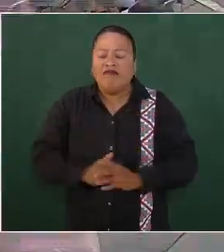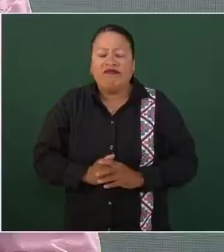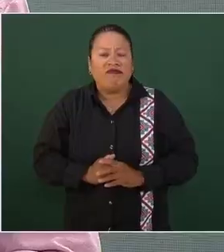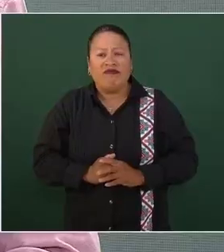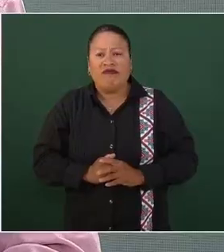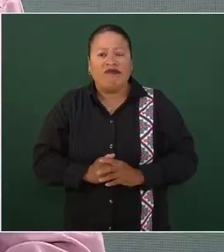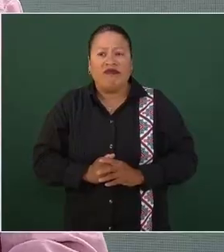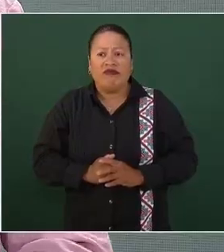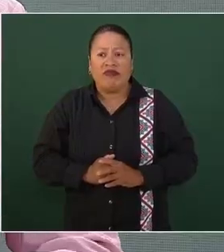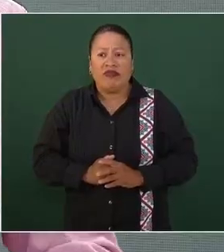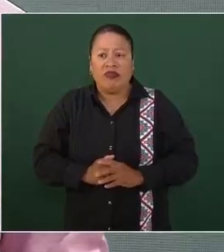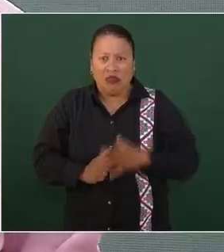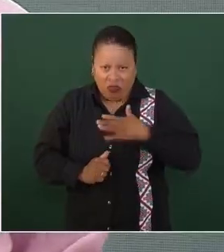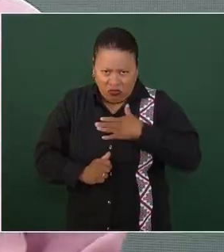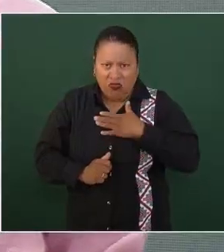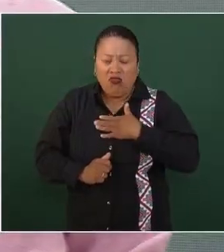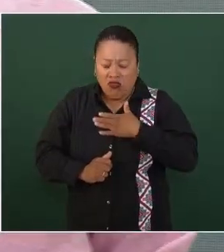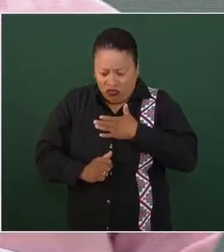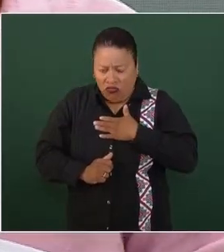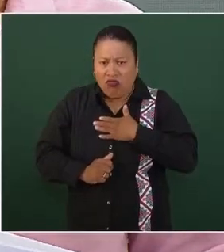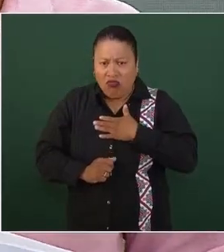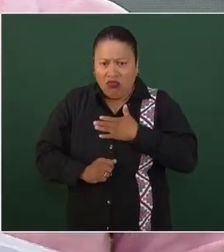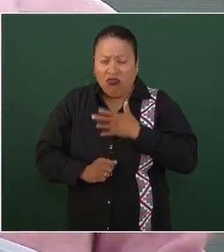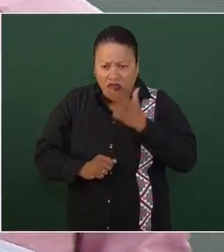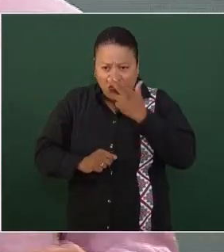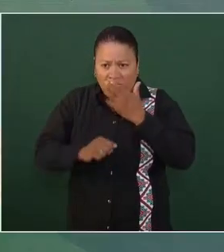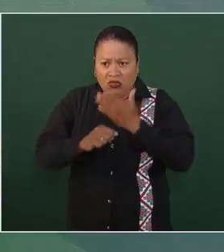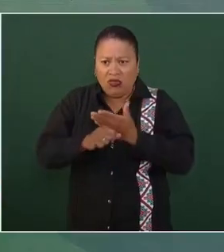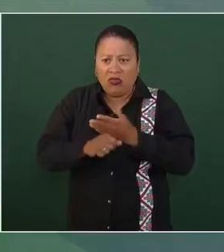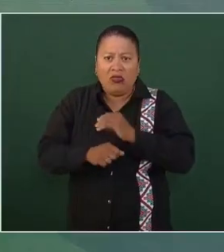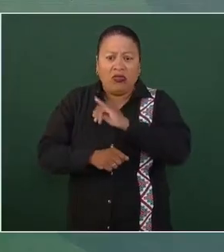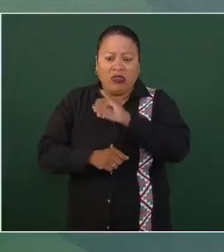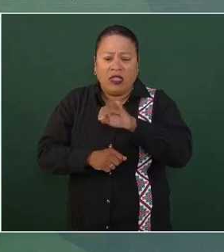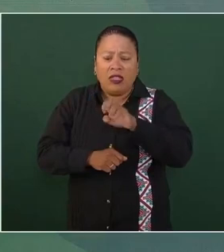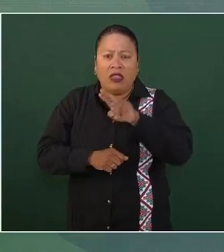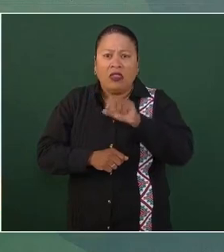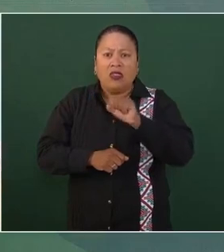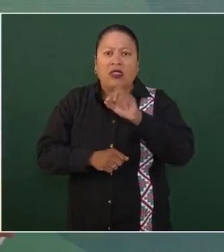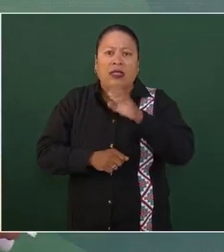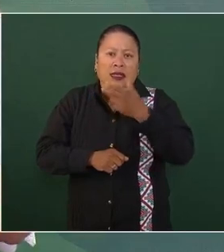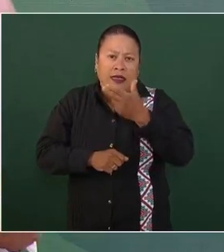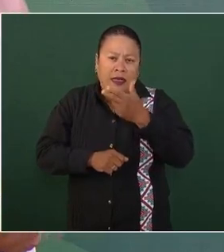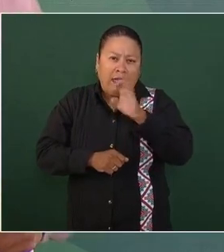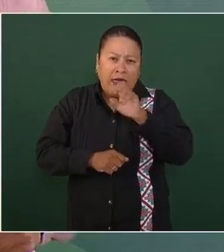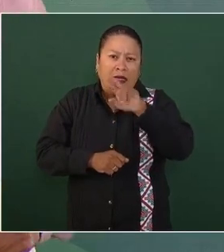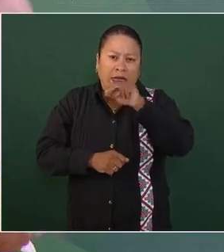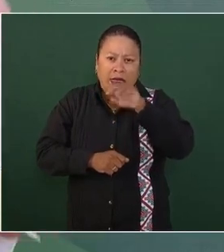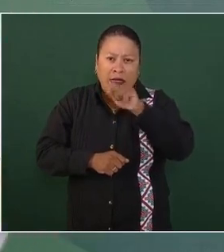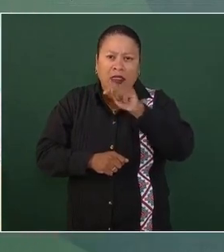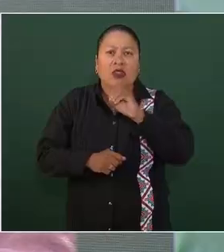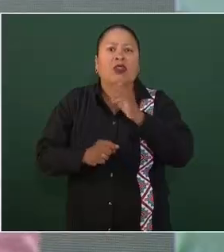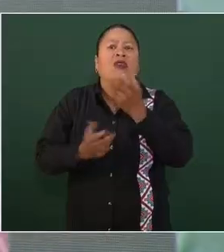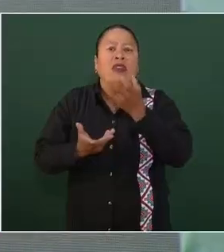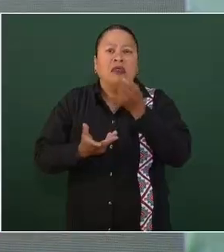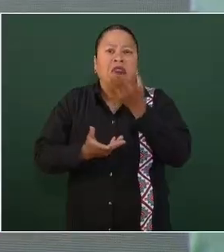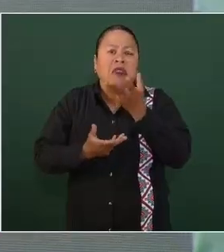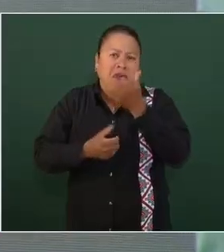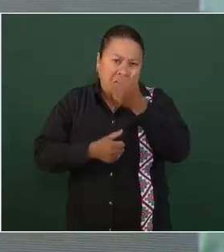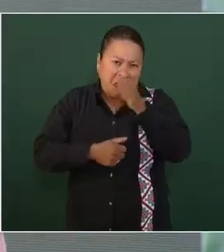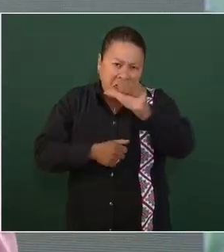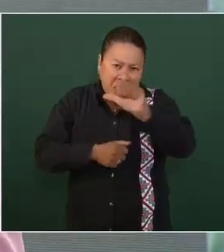si me hago cargo de Jesús Ernesto porque tiene 16 años